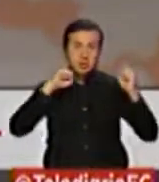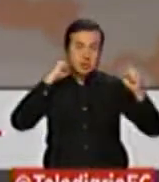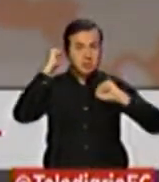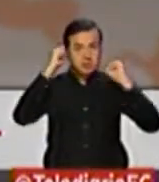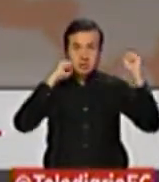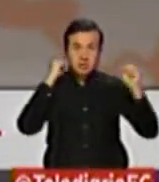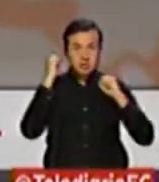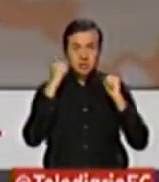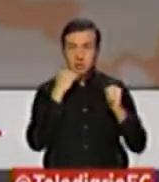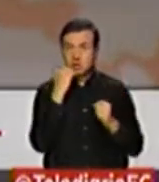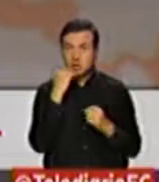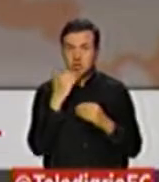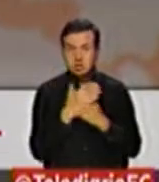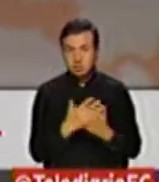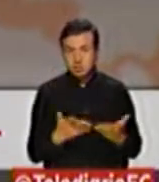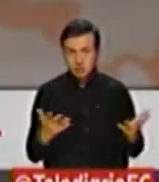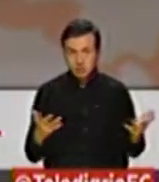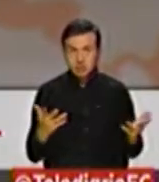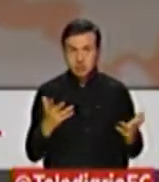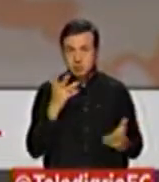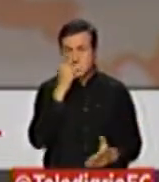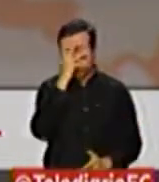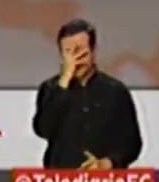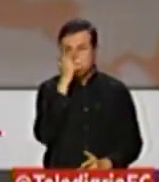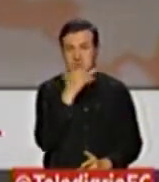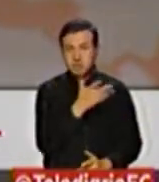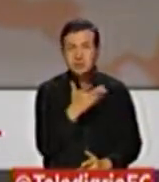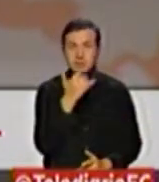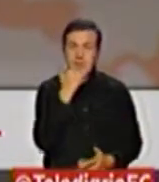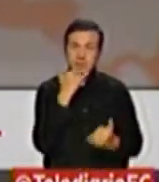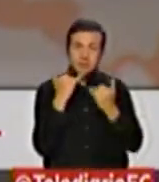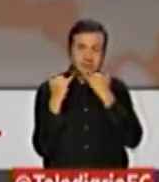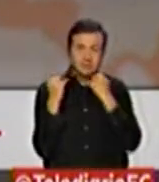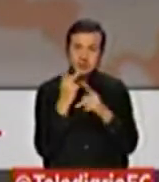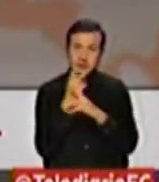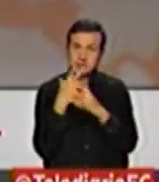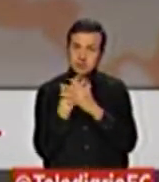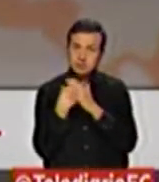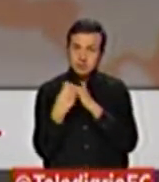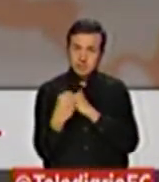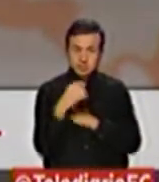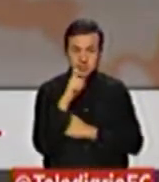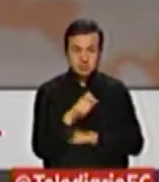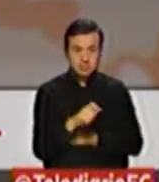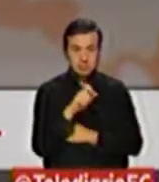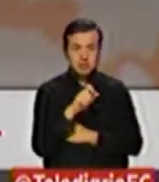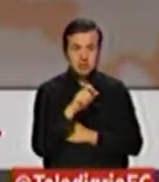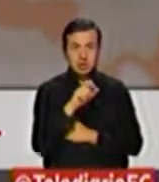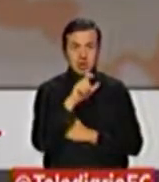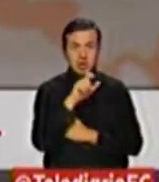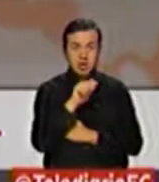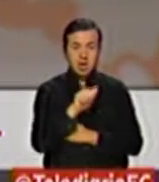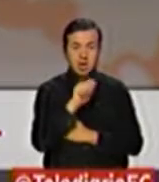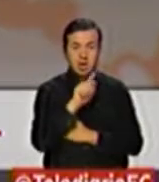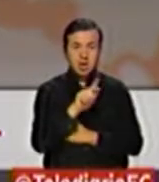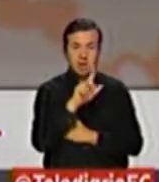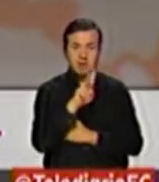tenemos cuando pasa algo como algo tan bochornoso, tan grave como la huida del prófugo de la justicia, el señor